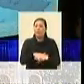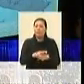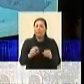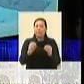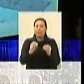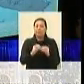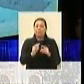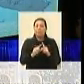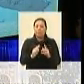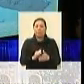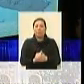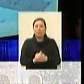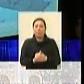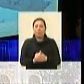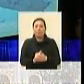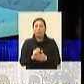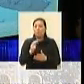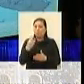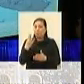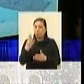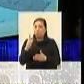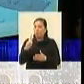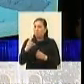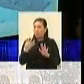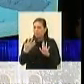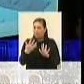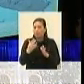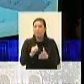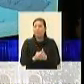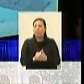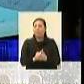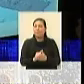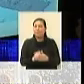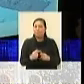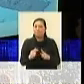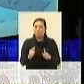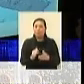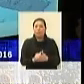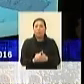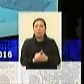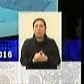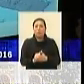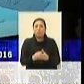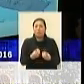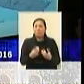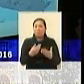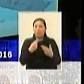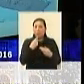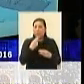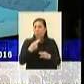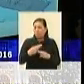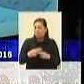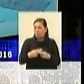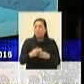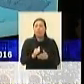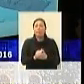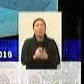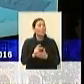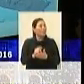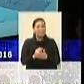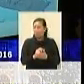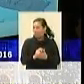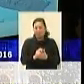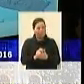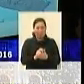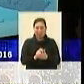luz de estos dos mapas del Perú 2004-2010, con la acción de erradicación que hemos denominado no